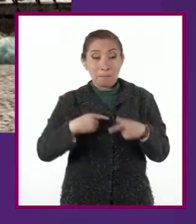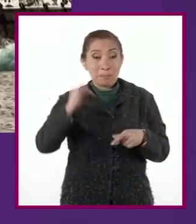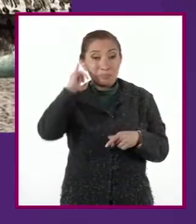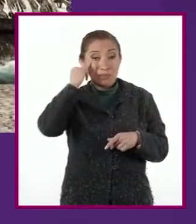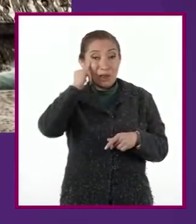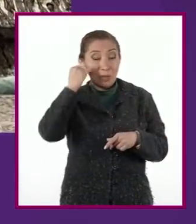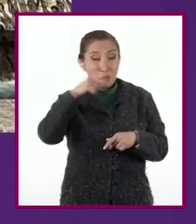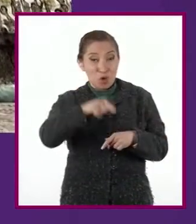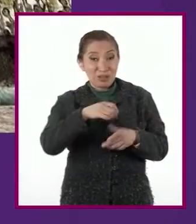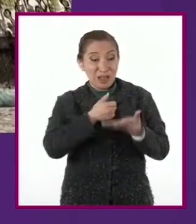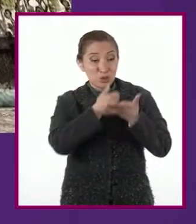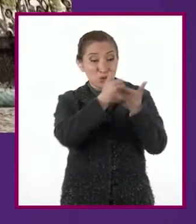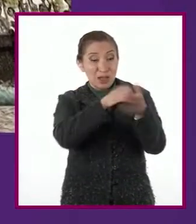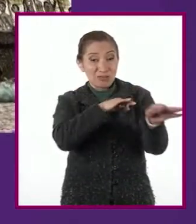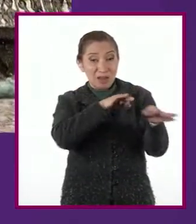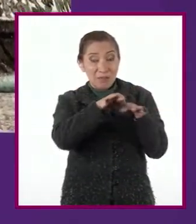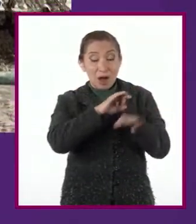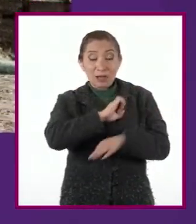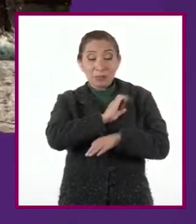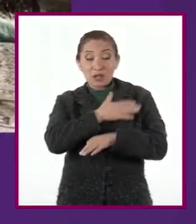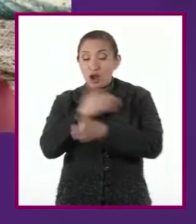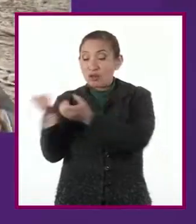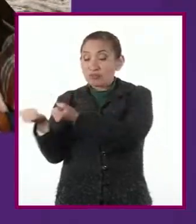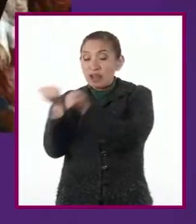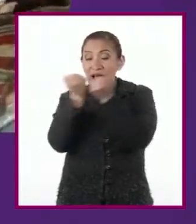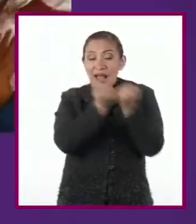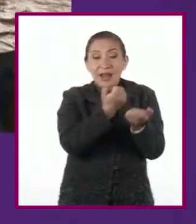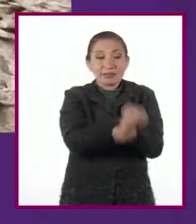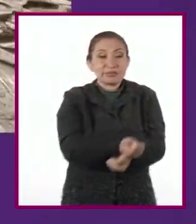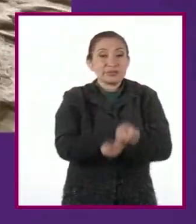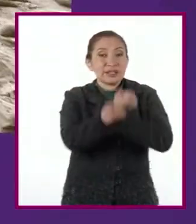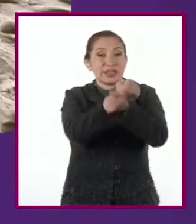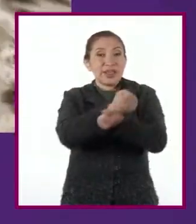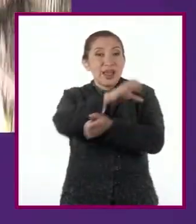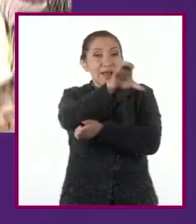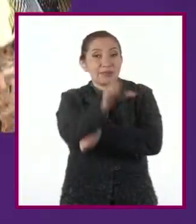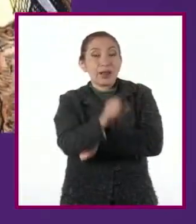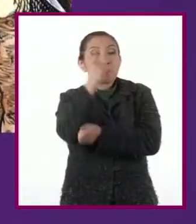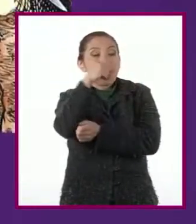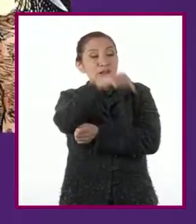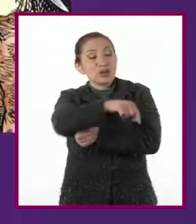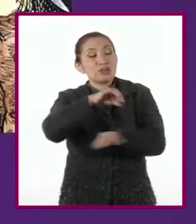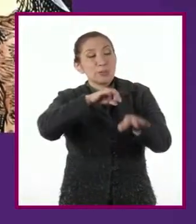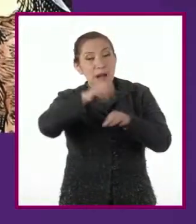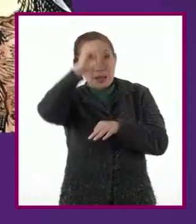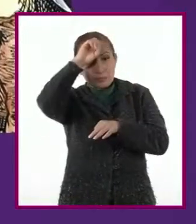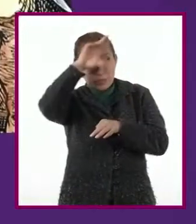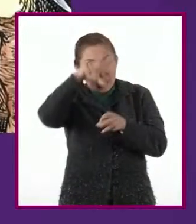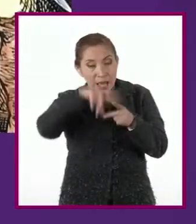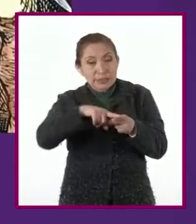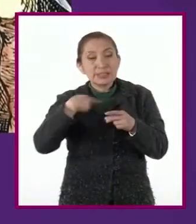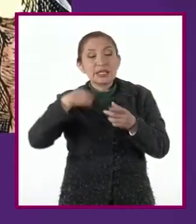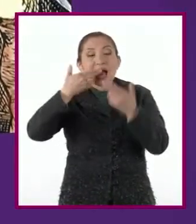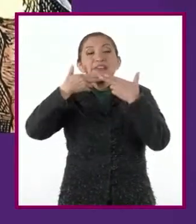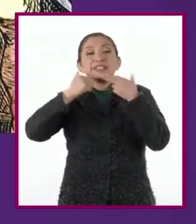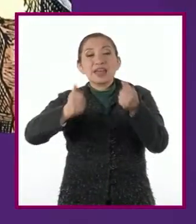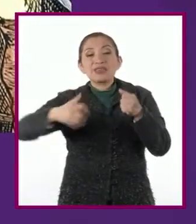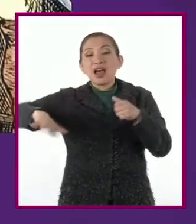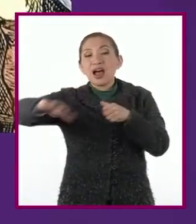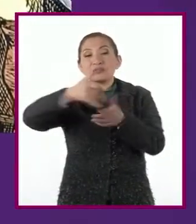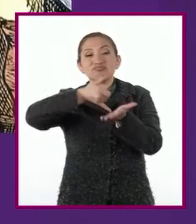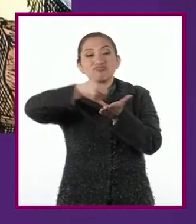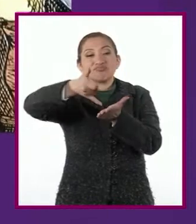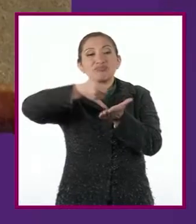como mano de obra, los españoles trajeron esclavos africanos para trabajar en las minas y en las haciendas agrícolas